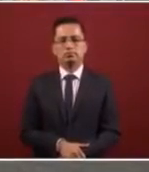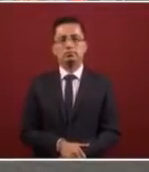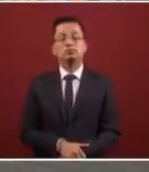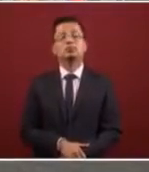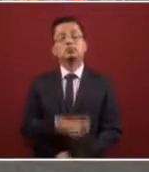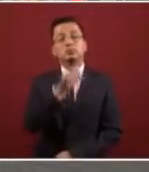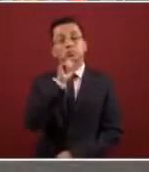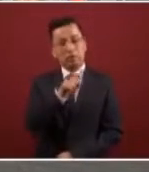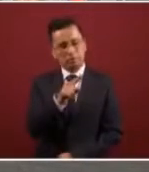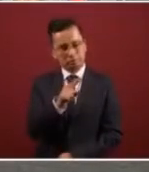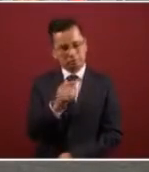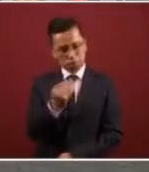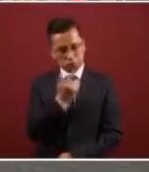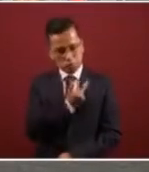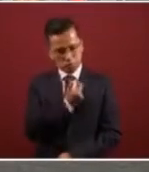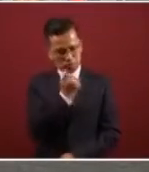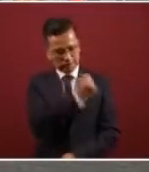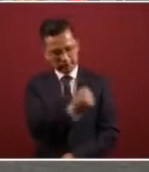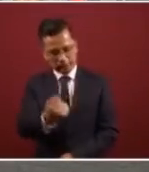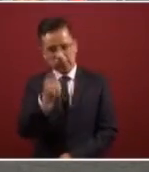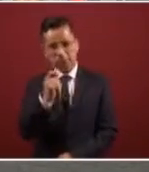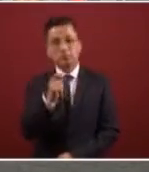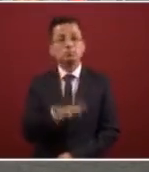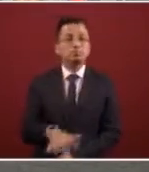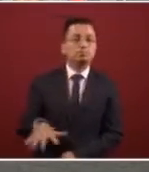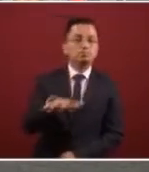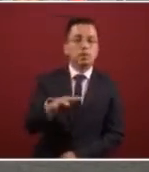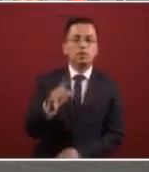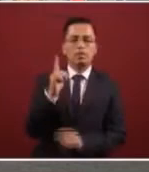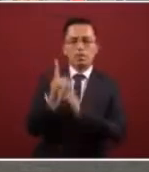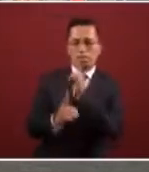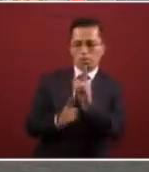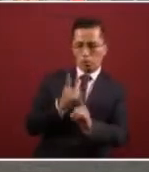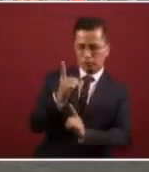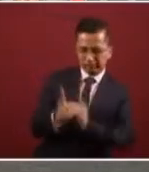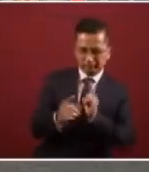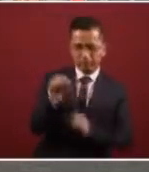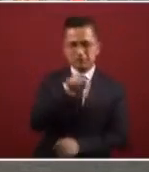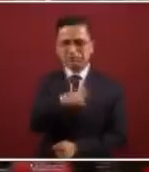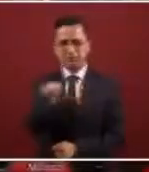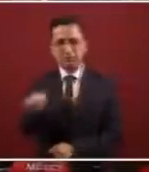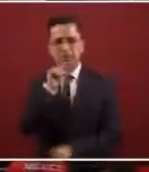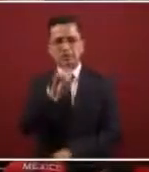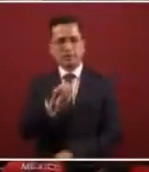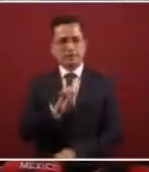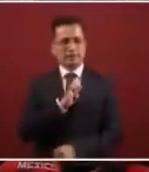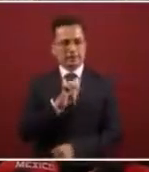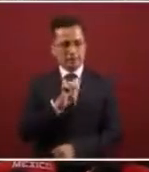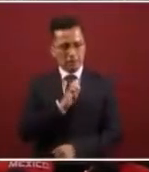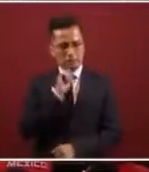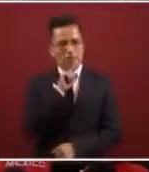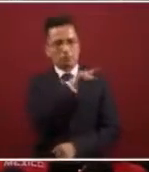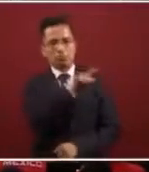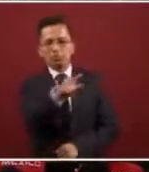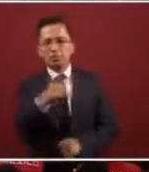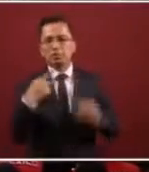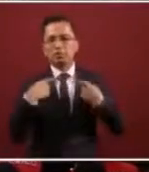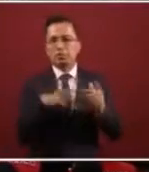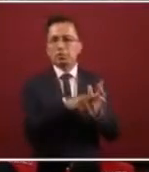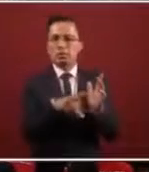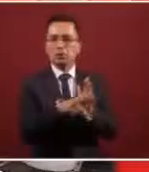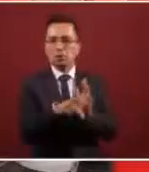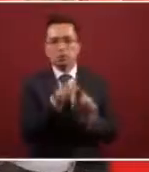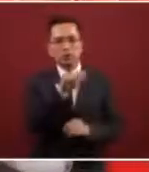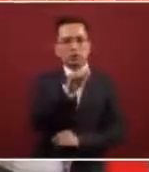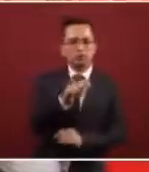Saludamos con el mismo agrado a deportistas y entrenadores, así como a representantes de los medios de comunicación que este día nos